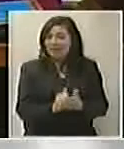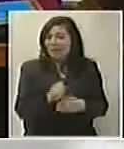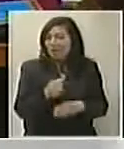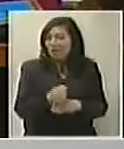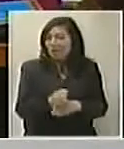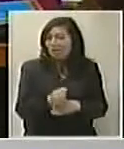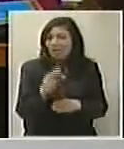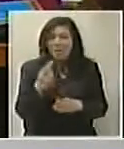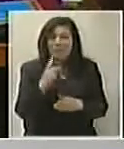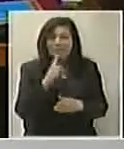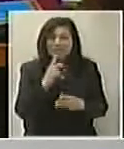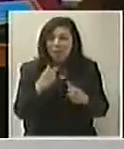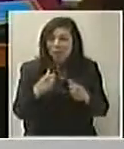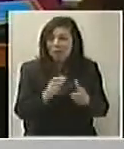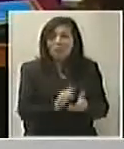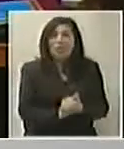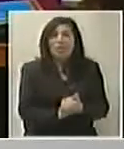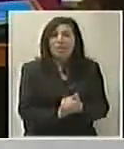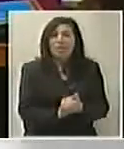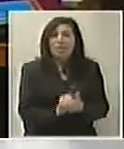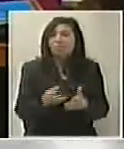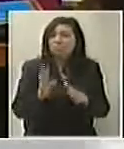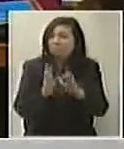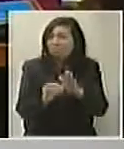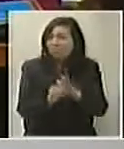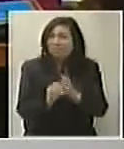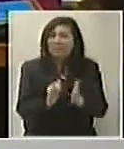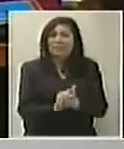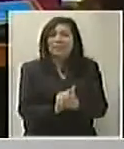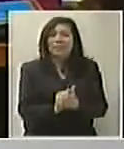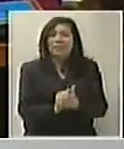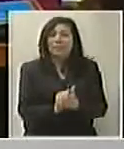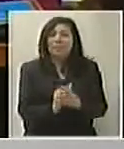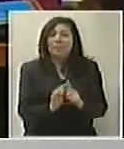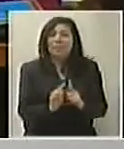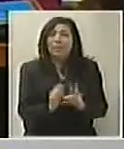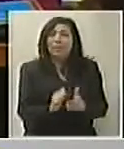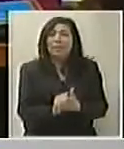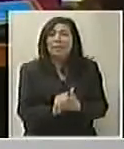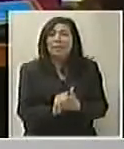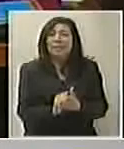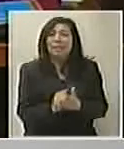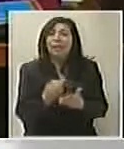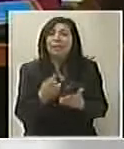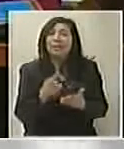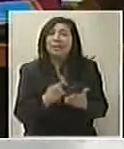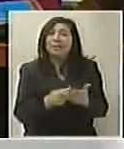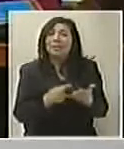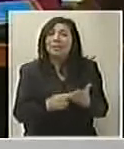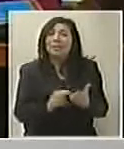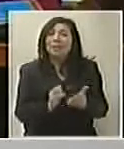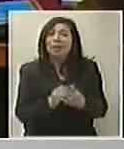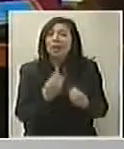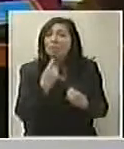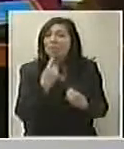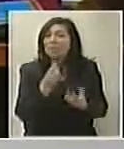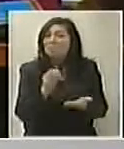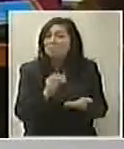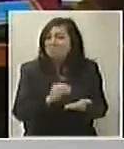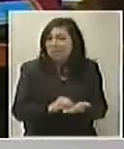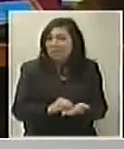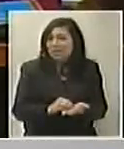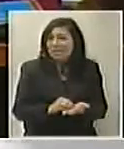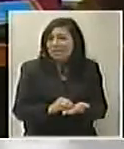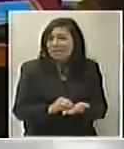lucha contra la corrupción se controla adjudicando licitaciones a empresas que no cumplen los requisitos, como es el caso de las